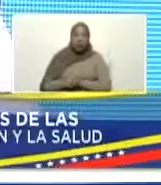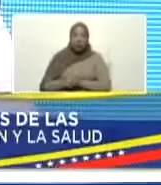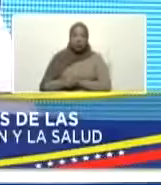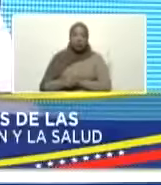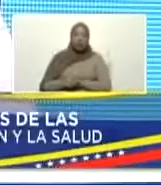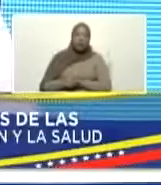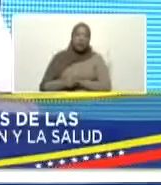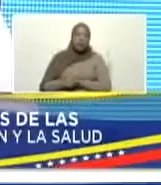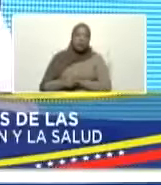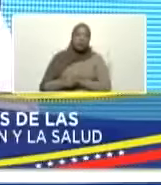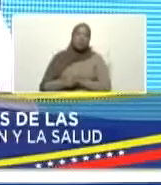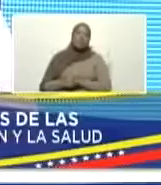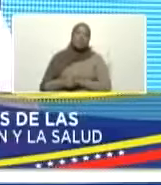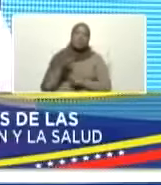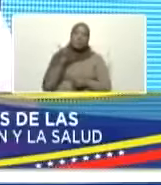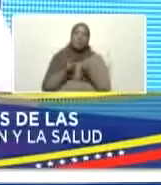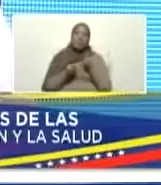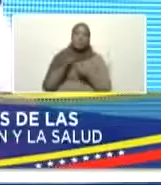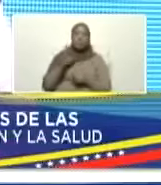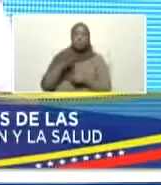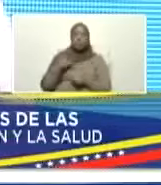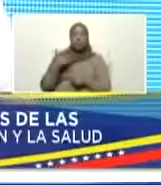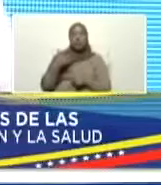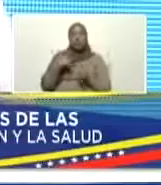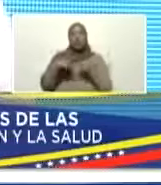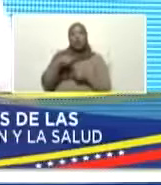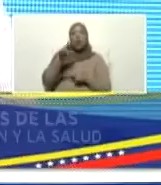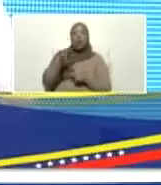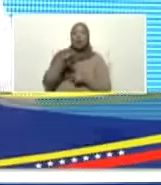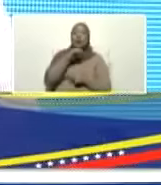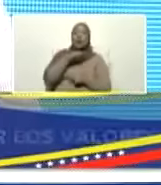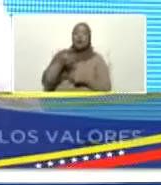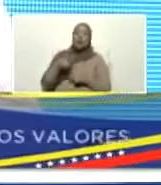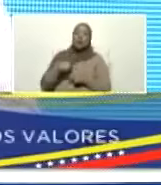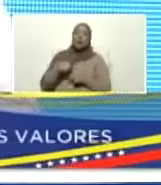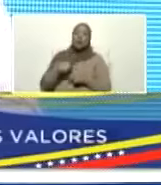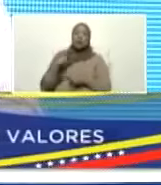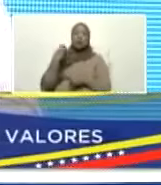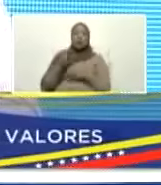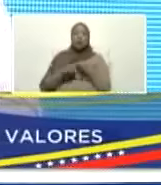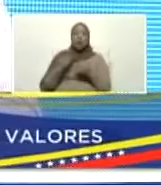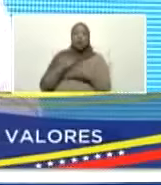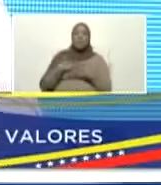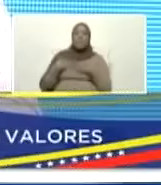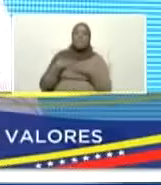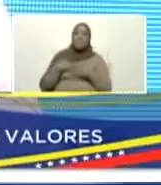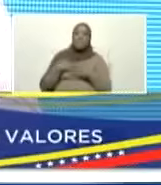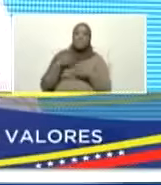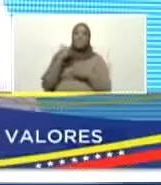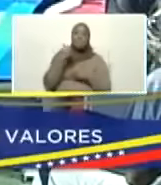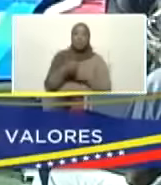corta, no se puede desperdiciar ni un segundo para hacer el bien.